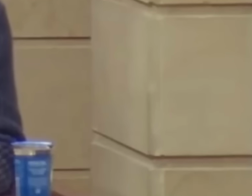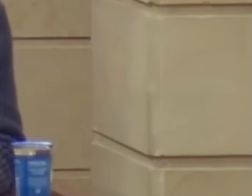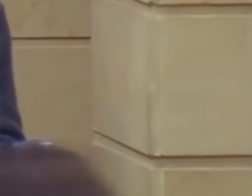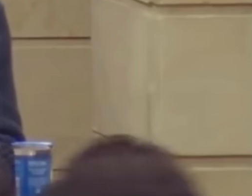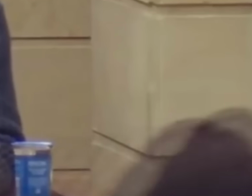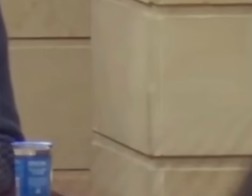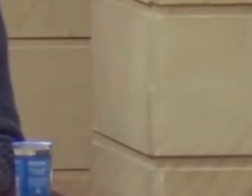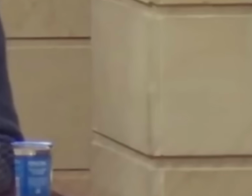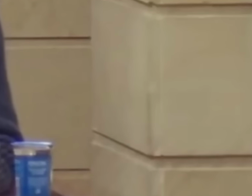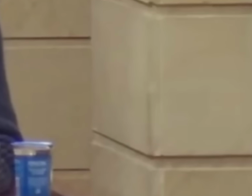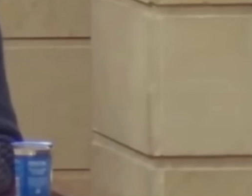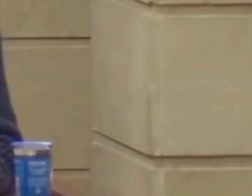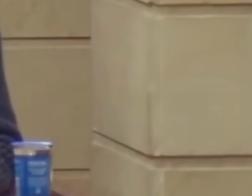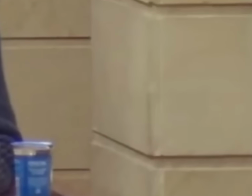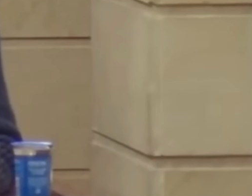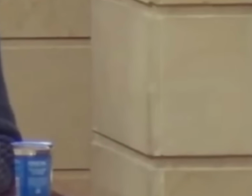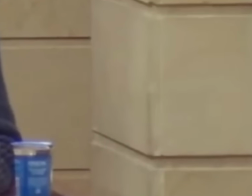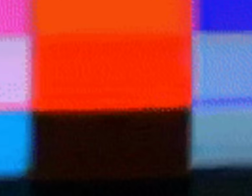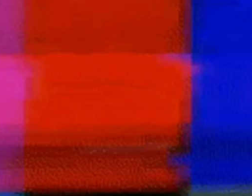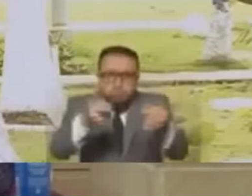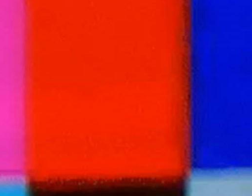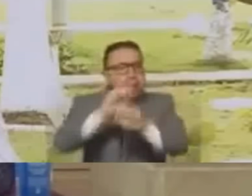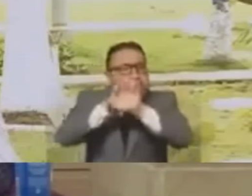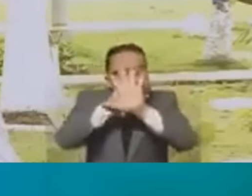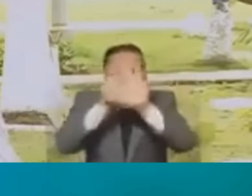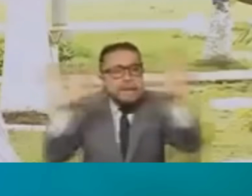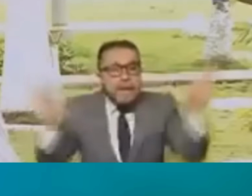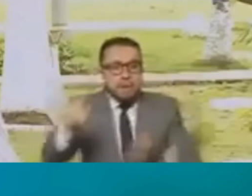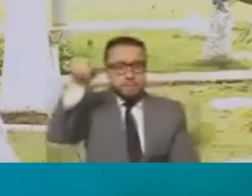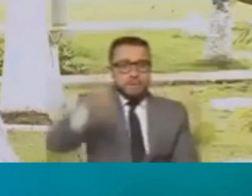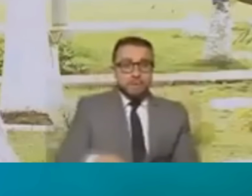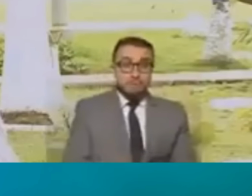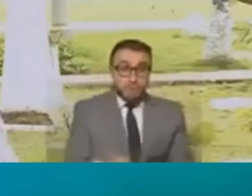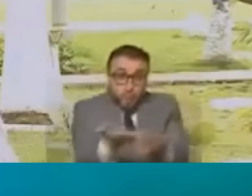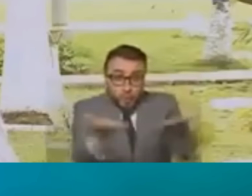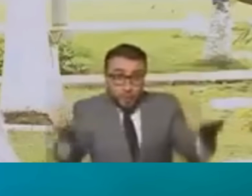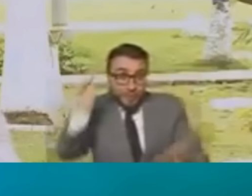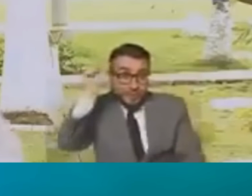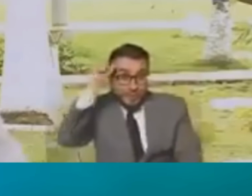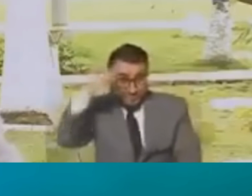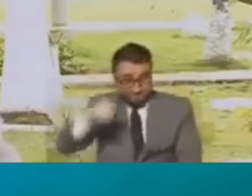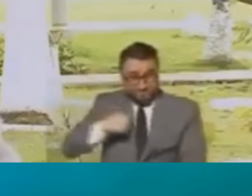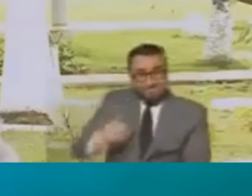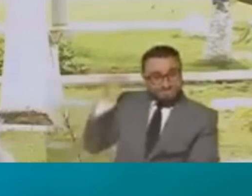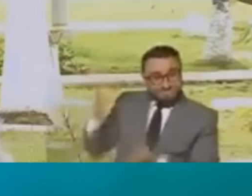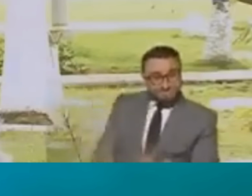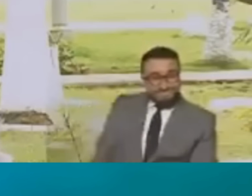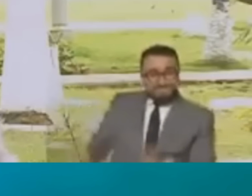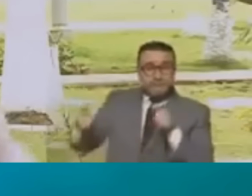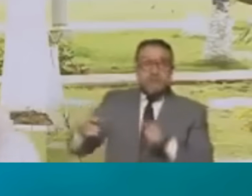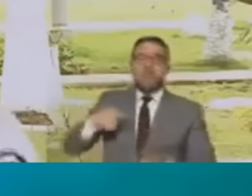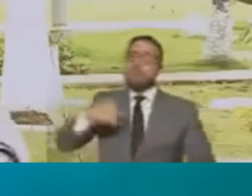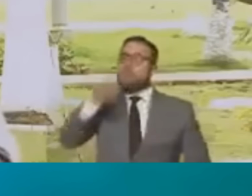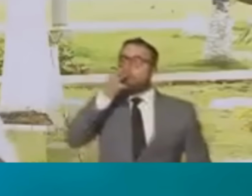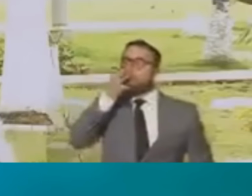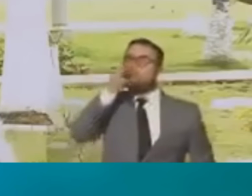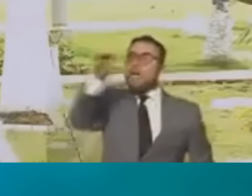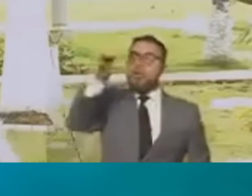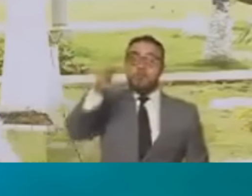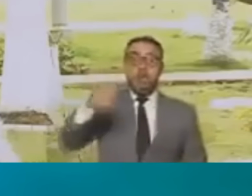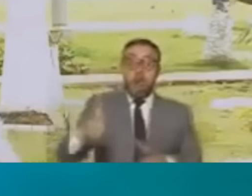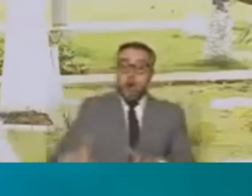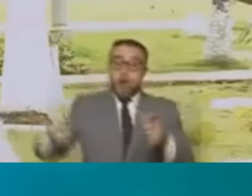del narcotráfico de cocaína del mundo. Ustedes recordarán cuando, en mis tiempos como congresista, denuncié la alianza